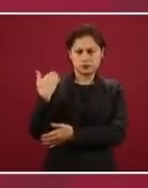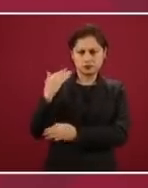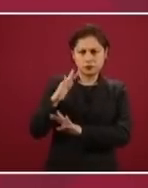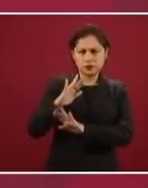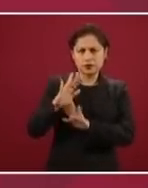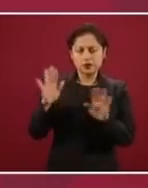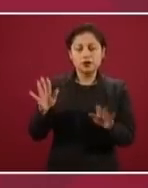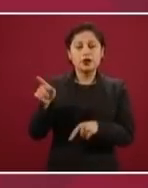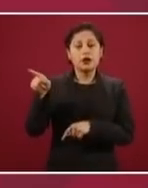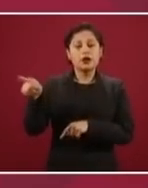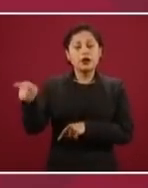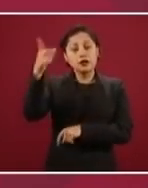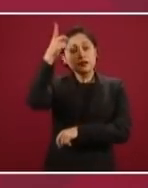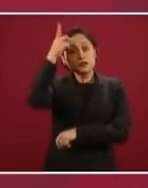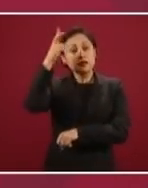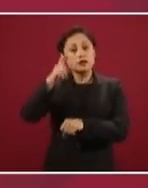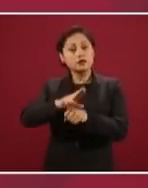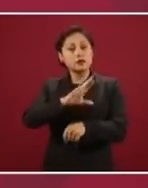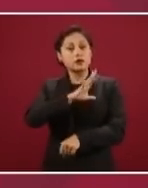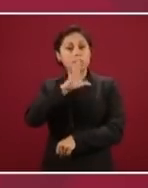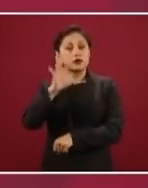director general